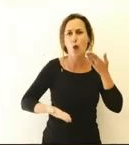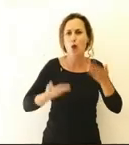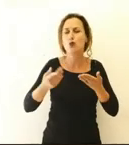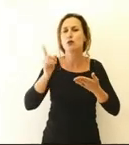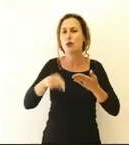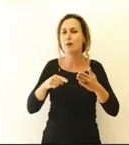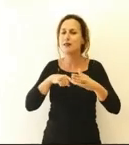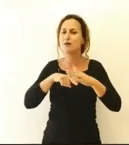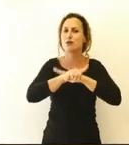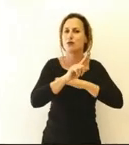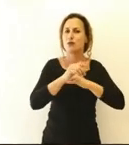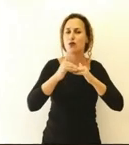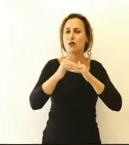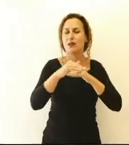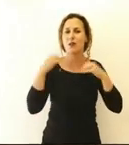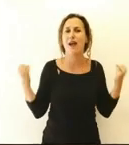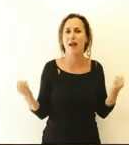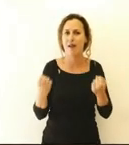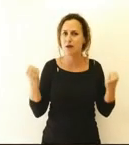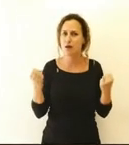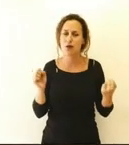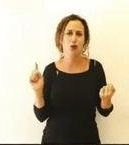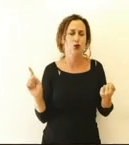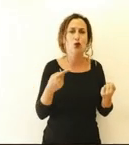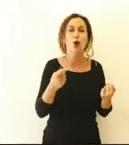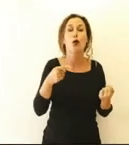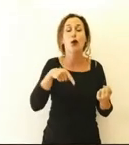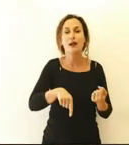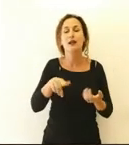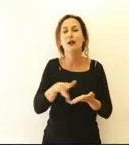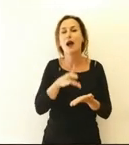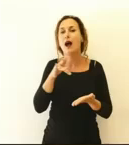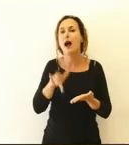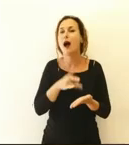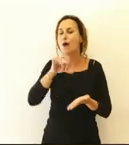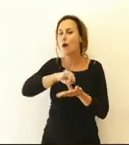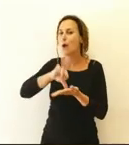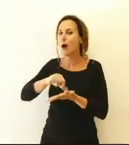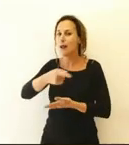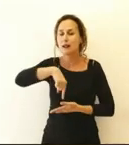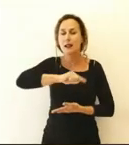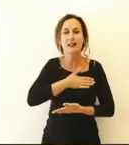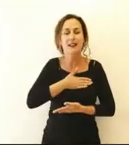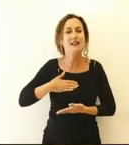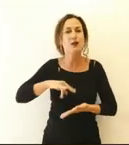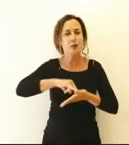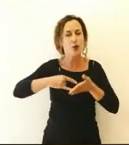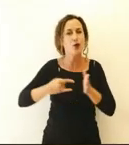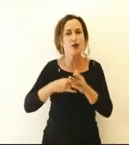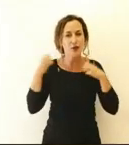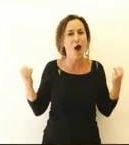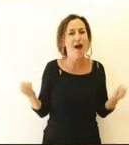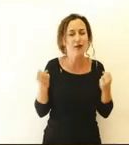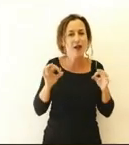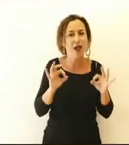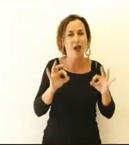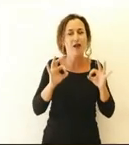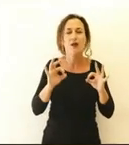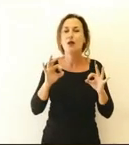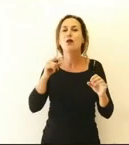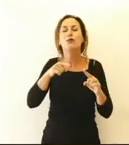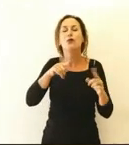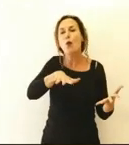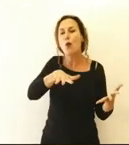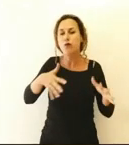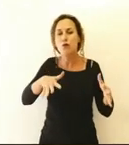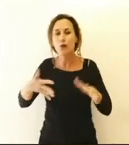actuación. El Plan de Acción Local de la Agenda Urbana de TIAS define acciones y proyectos concretos a ejecutar para el desarrollo sostenible